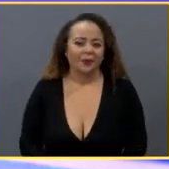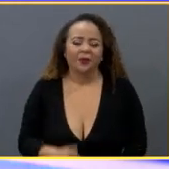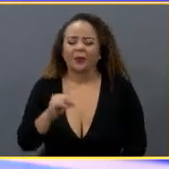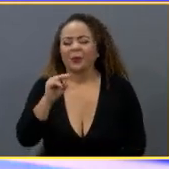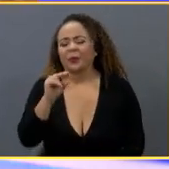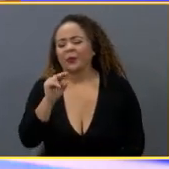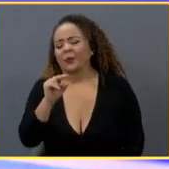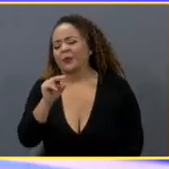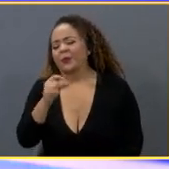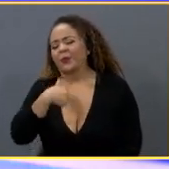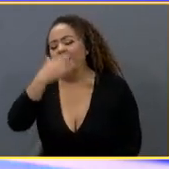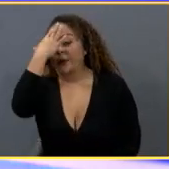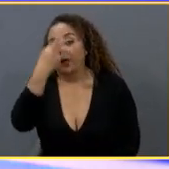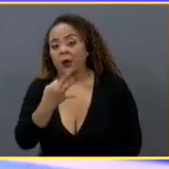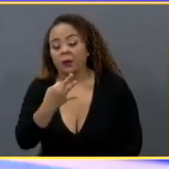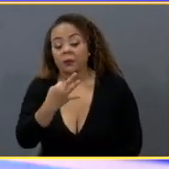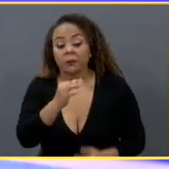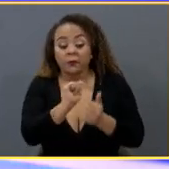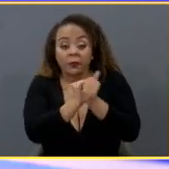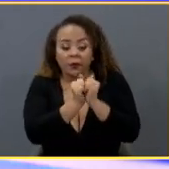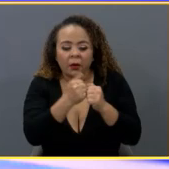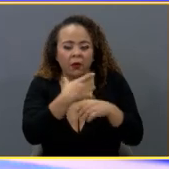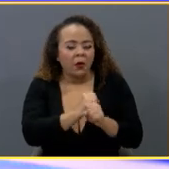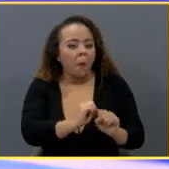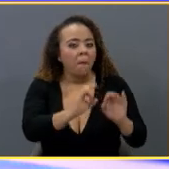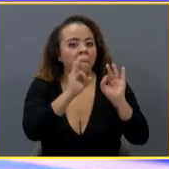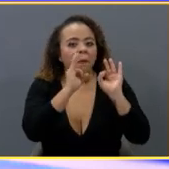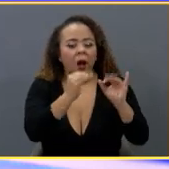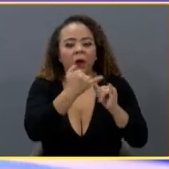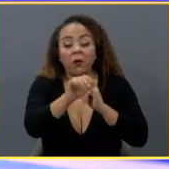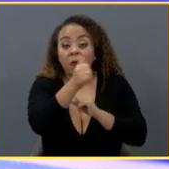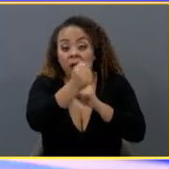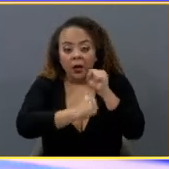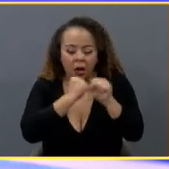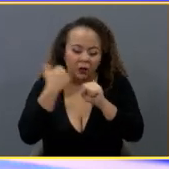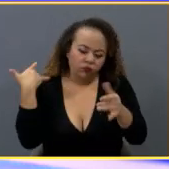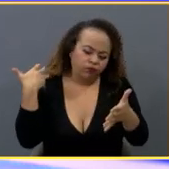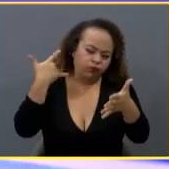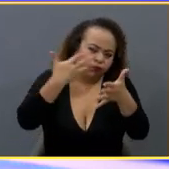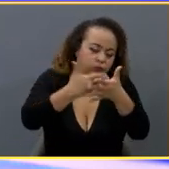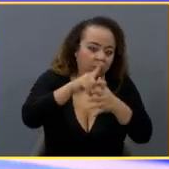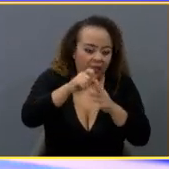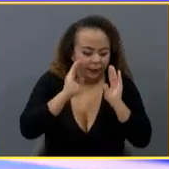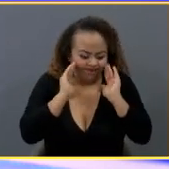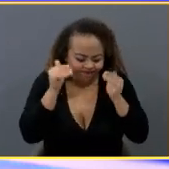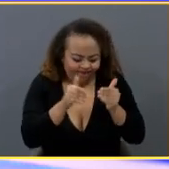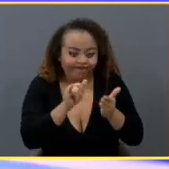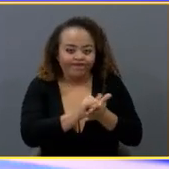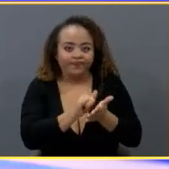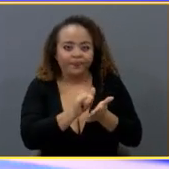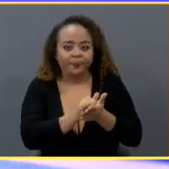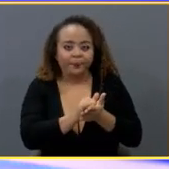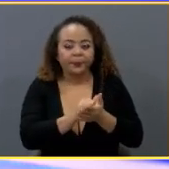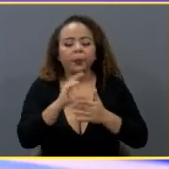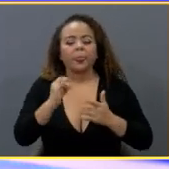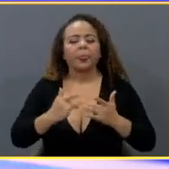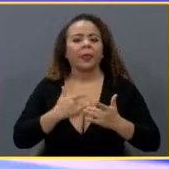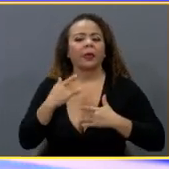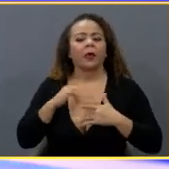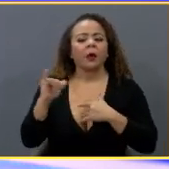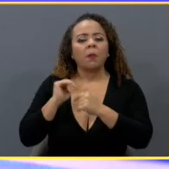No. O sea, yo creo que, o sea, deportivamente lo han hecho tan bien en la última década que tienen que centrarse en eso. Sí, y sí. No sentir